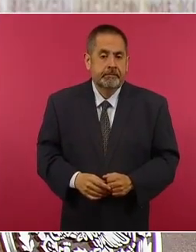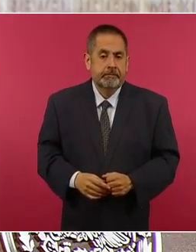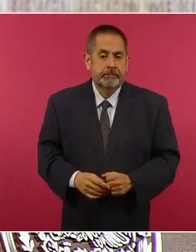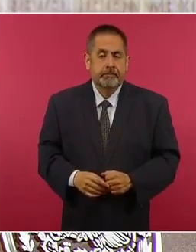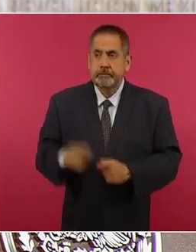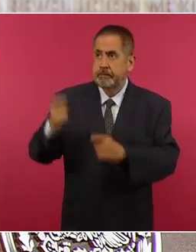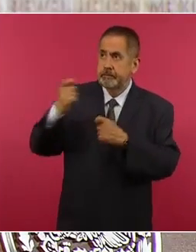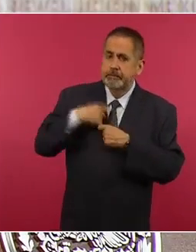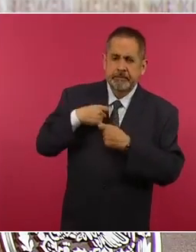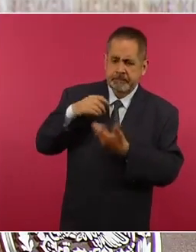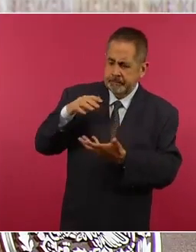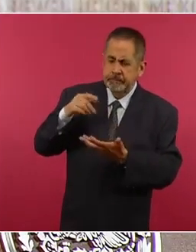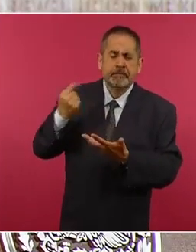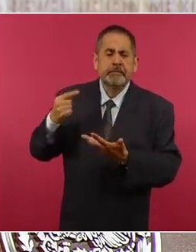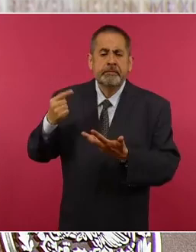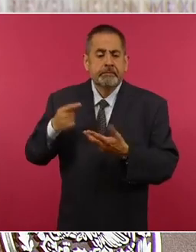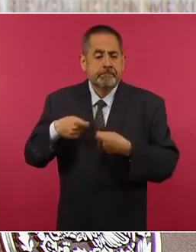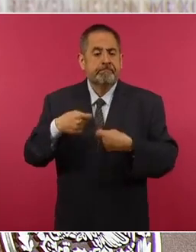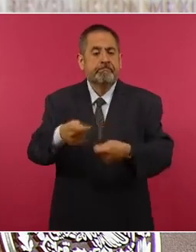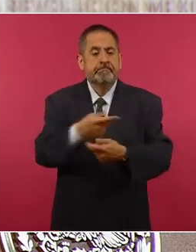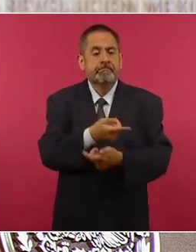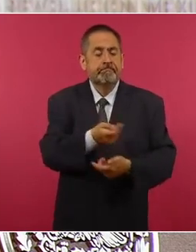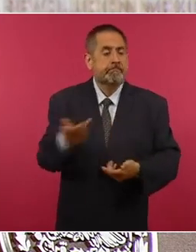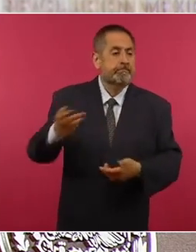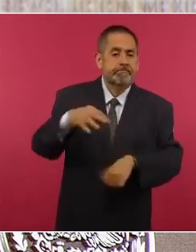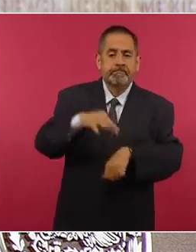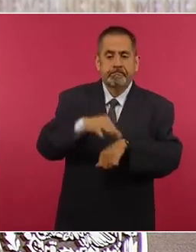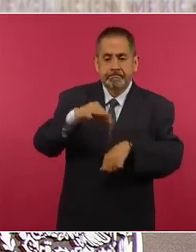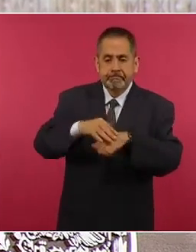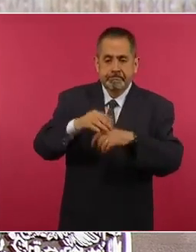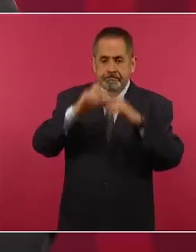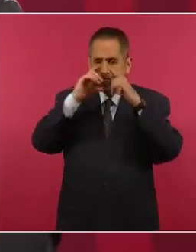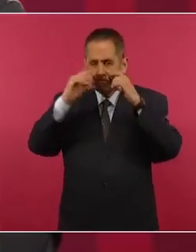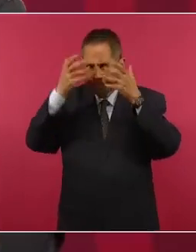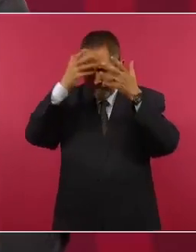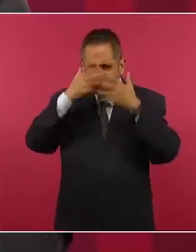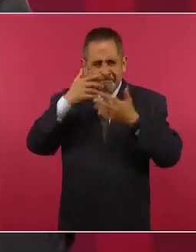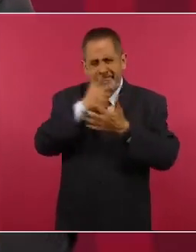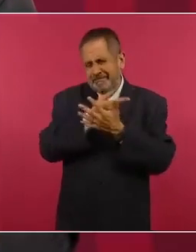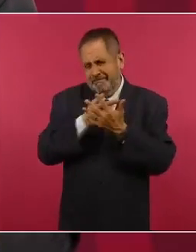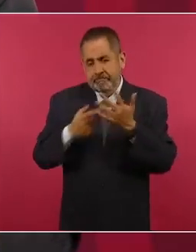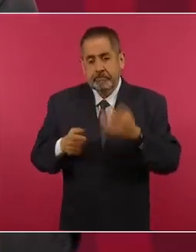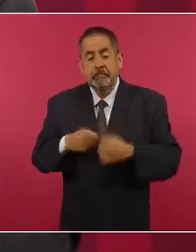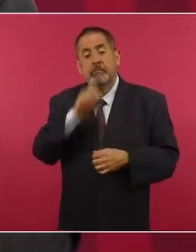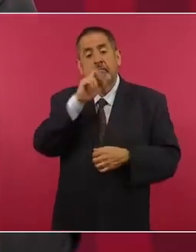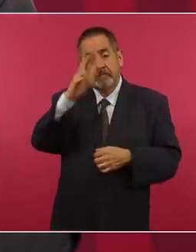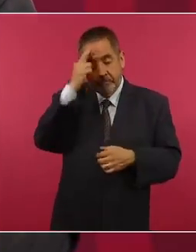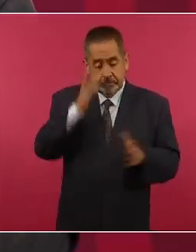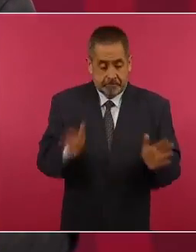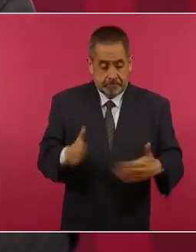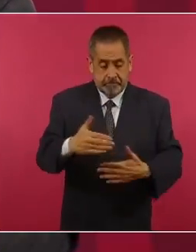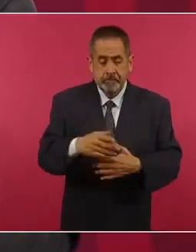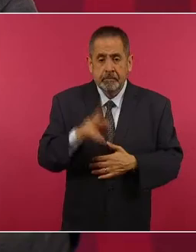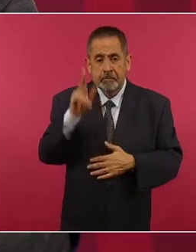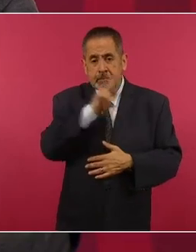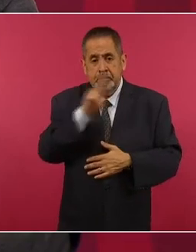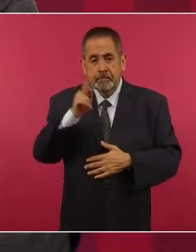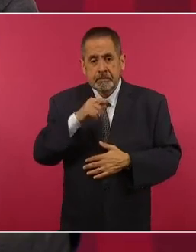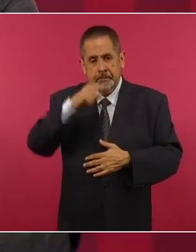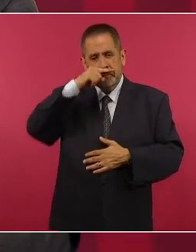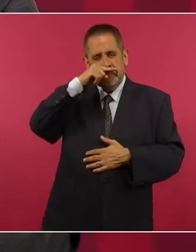para personal médico y también los ventiladores que no teníamos.